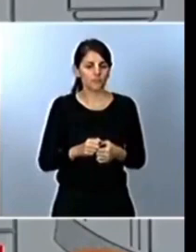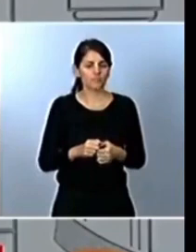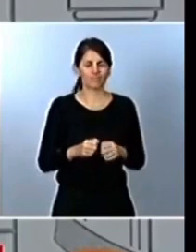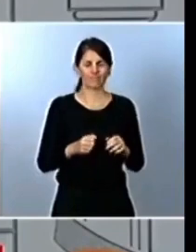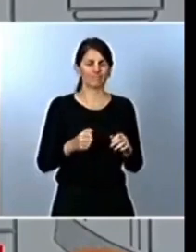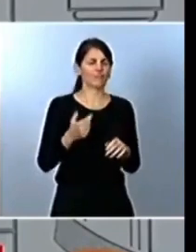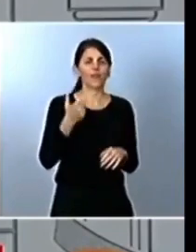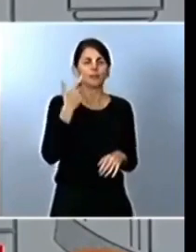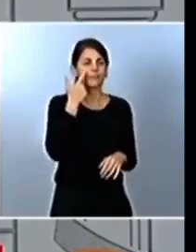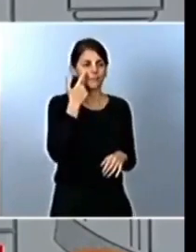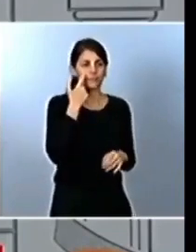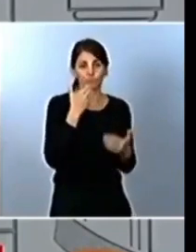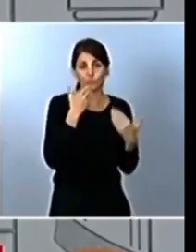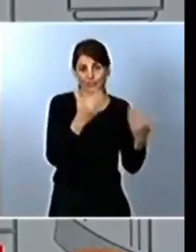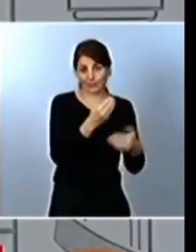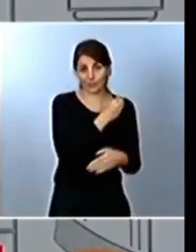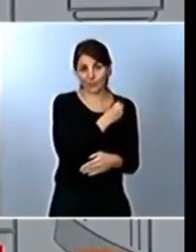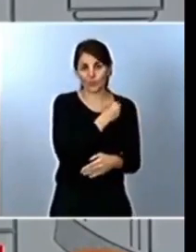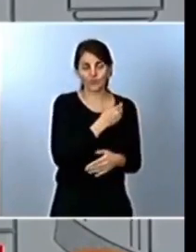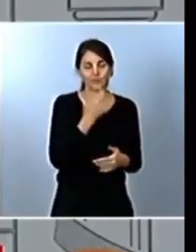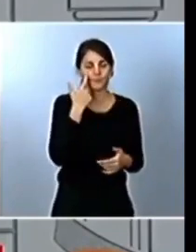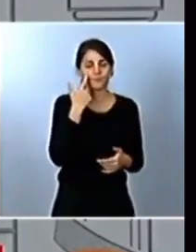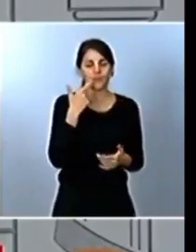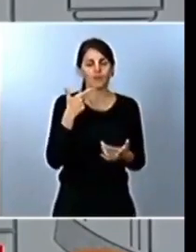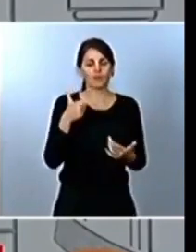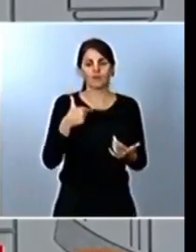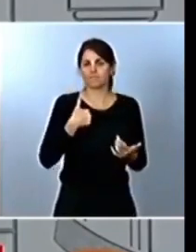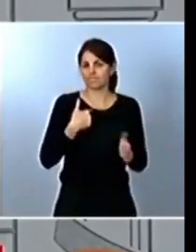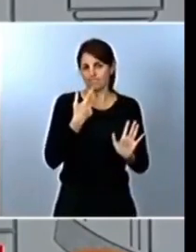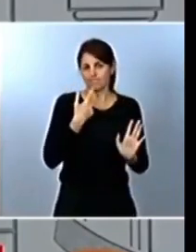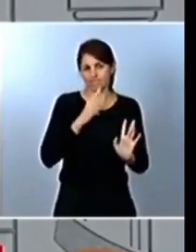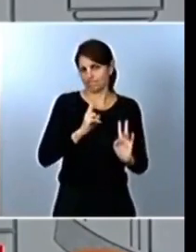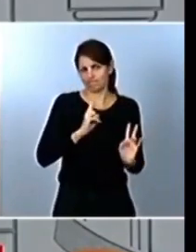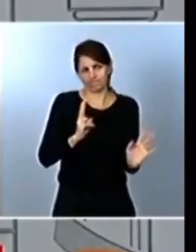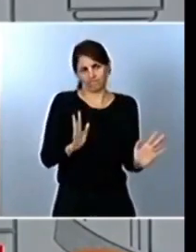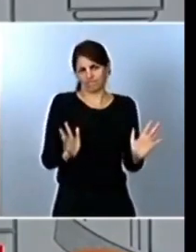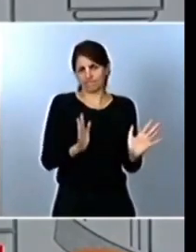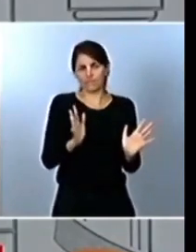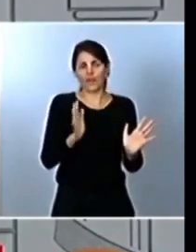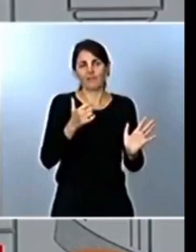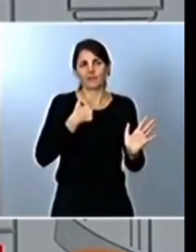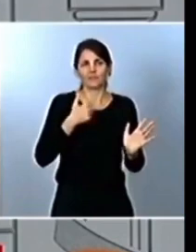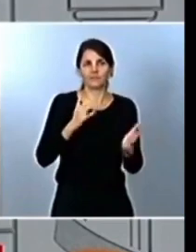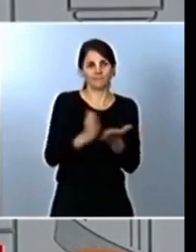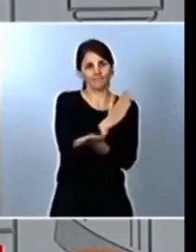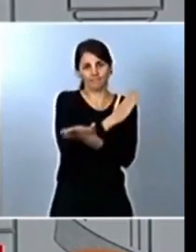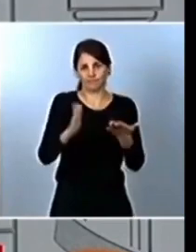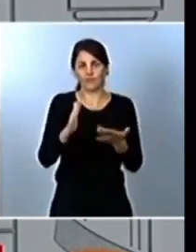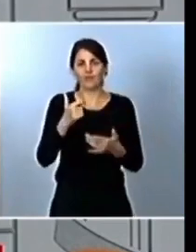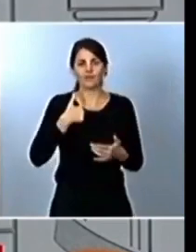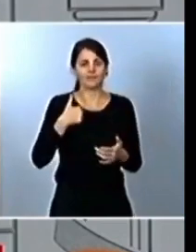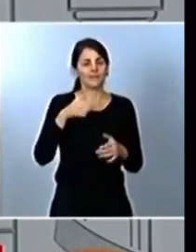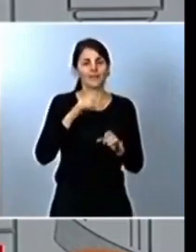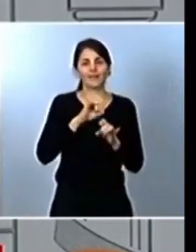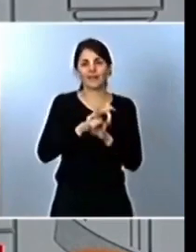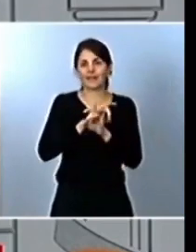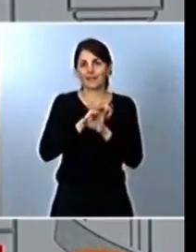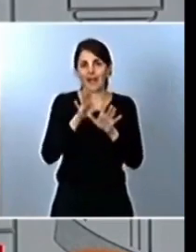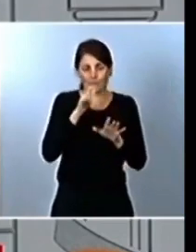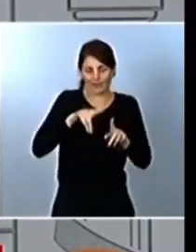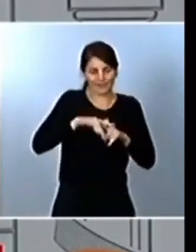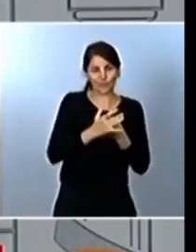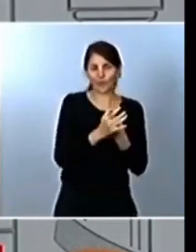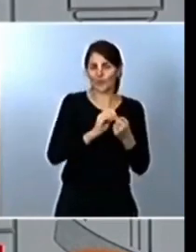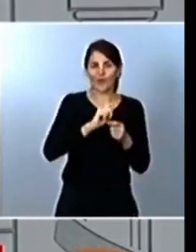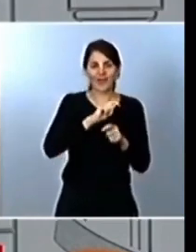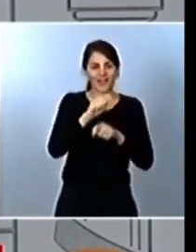haber un debate en el Congreso de los Diputados, pero yo sí que creo que, dada la situación de la epidemia en nuestro país, que es grave, la evolución es grave,